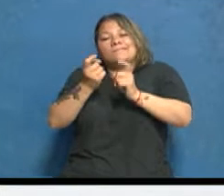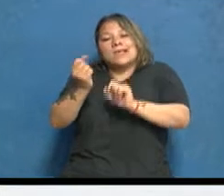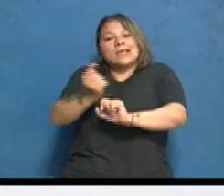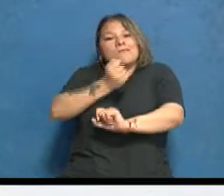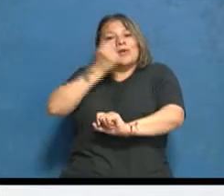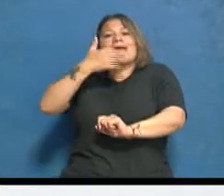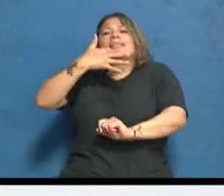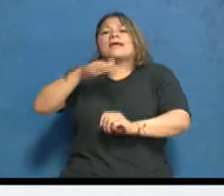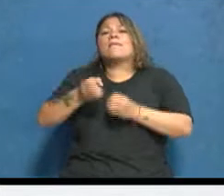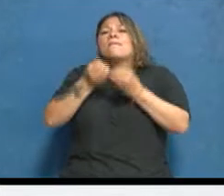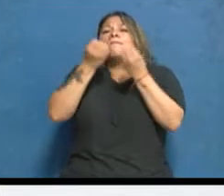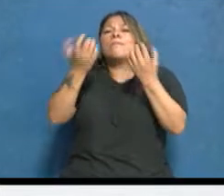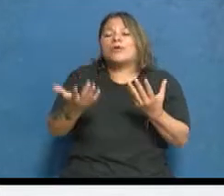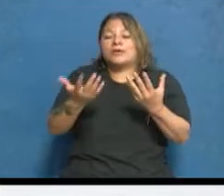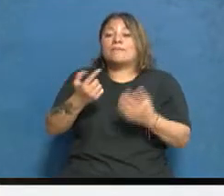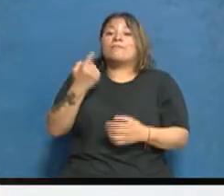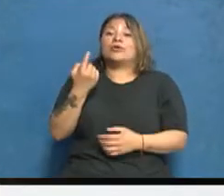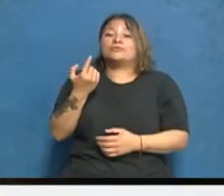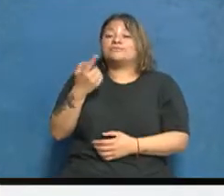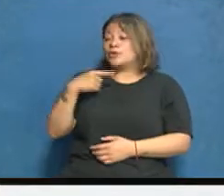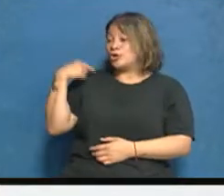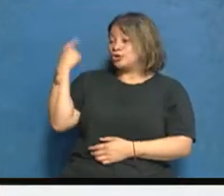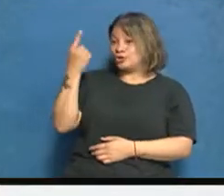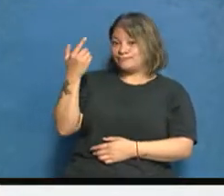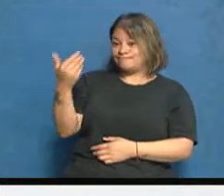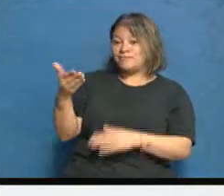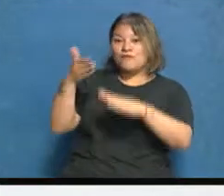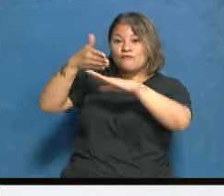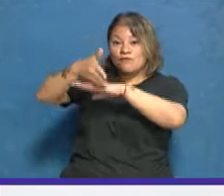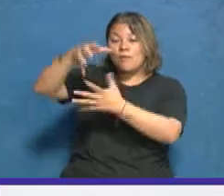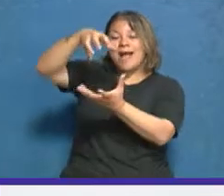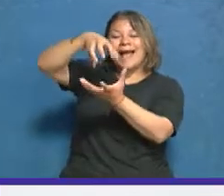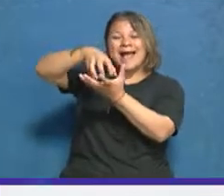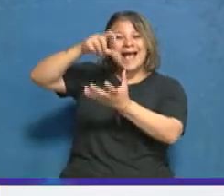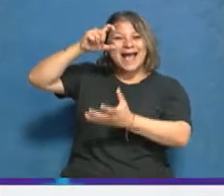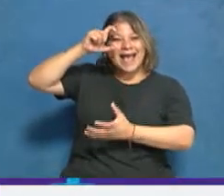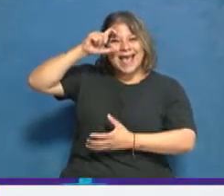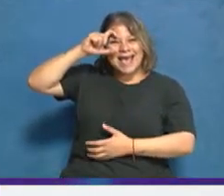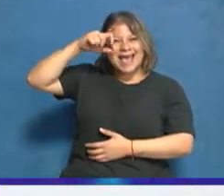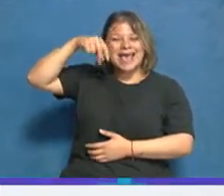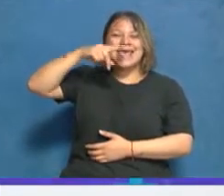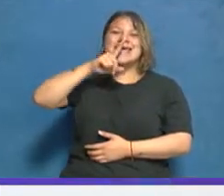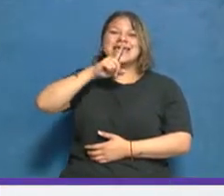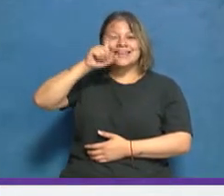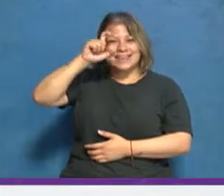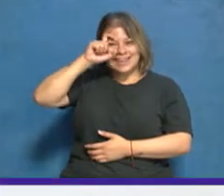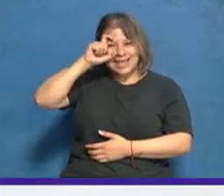estos porcentajes. Por eso vinimos aquí al ente regulador eléctrico. Andrea Moyano nos va a